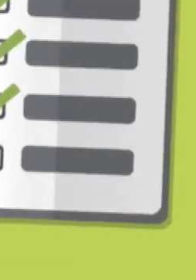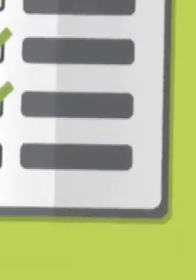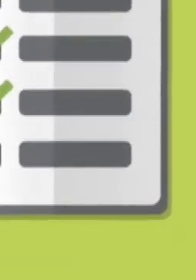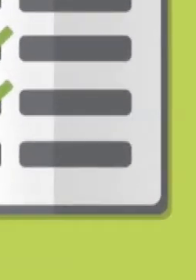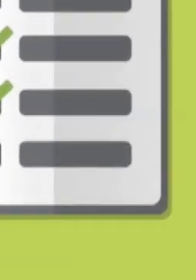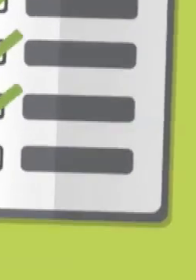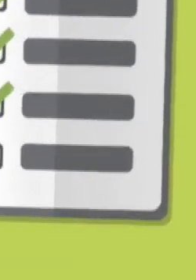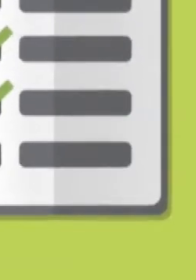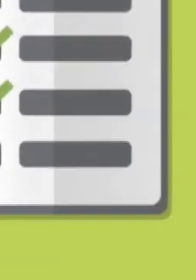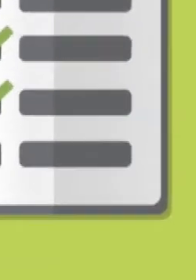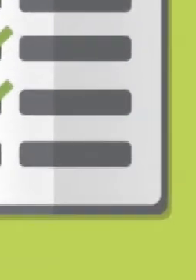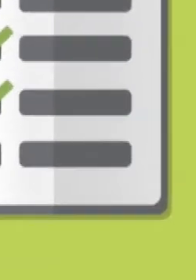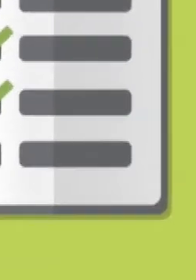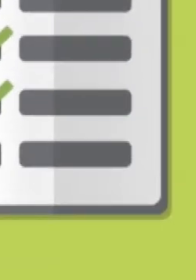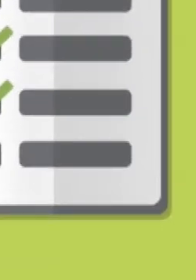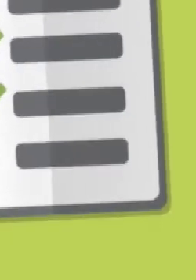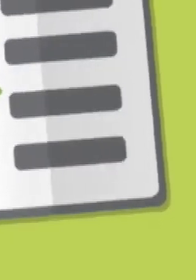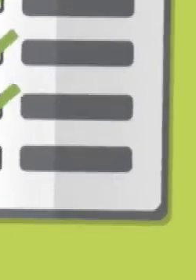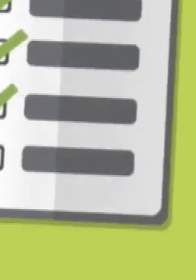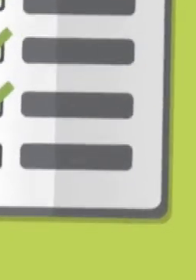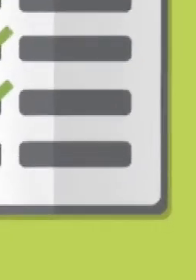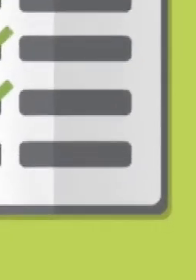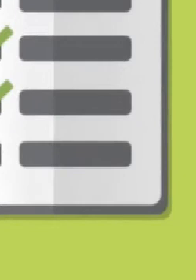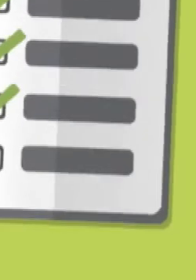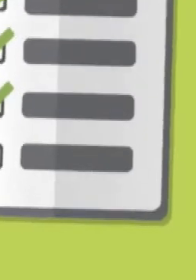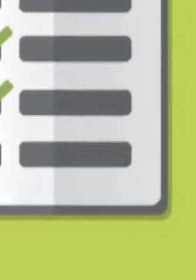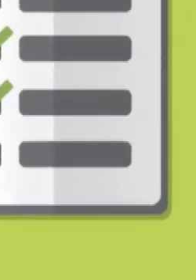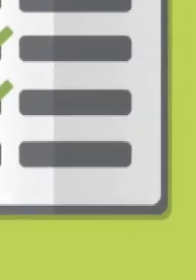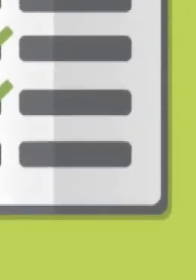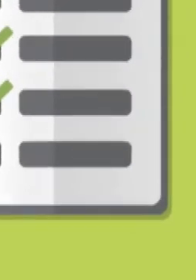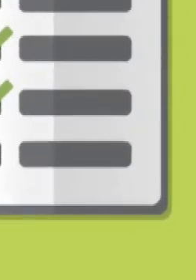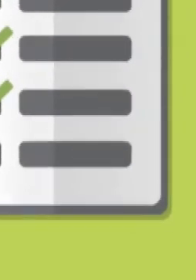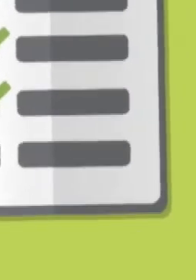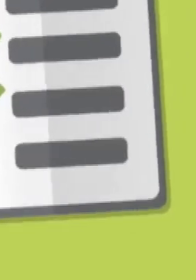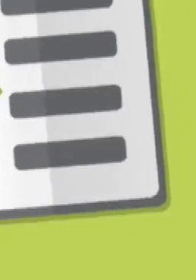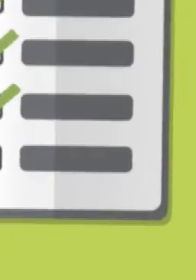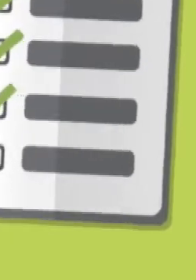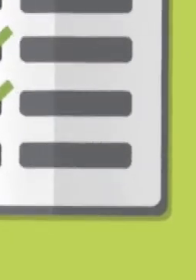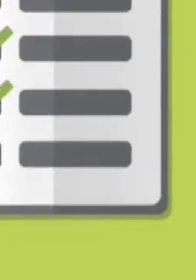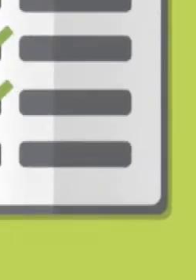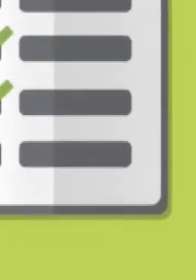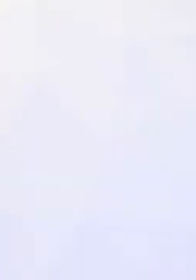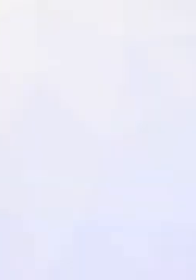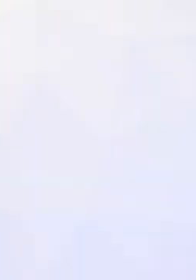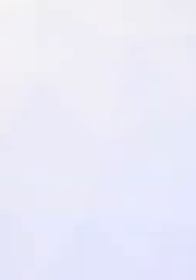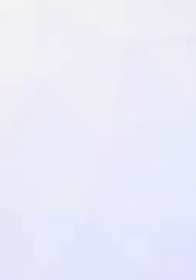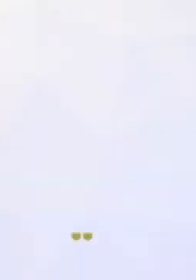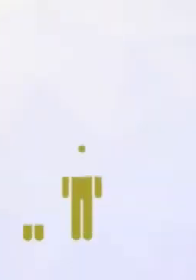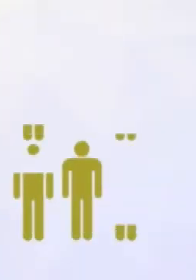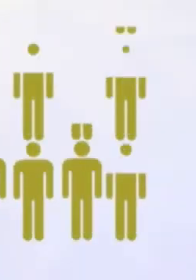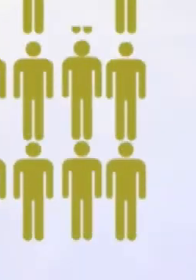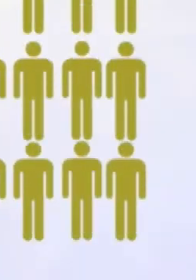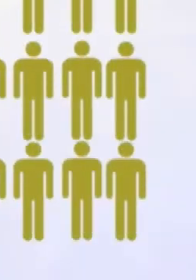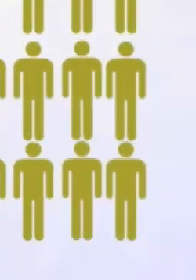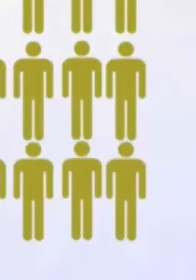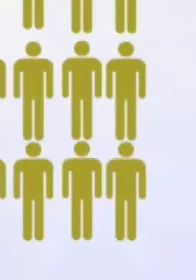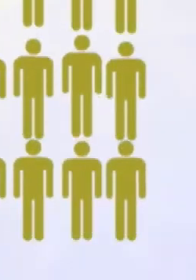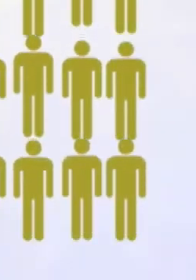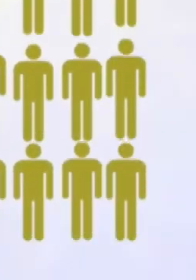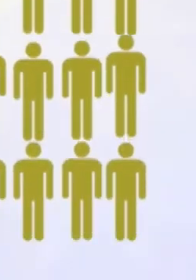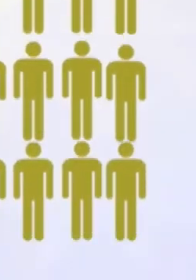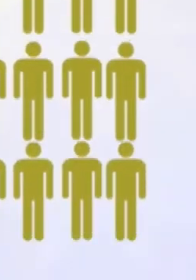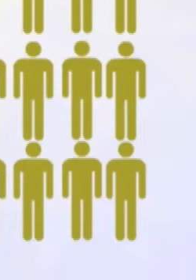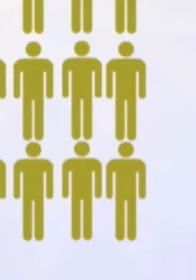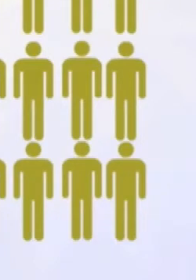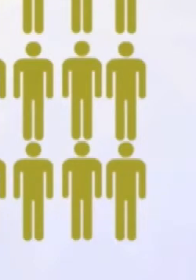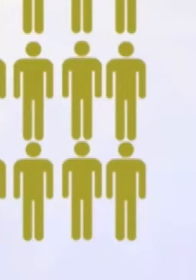los requisitos para la programación de actividades que involucran aglomeraciones de público, complejas en escenarios habilitados